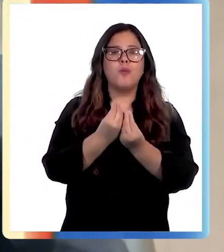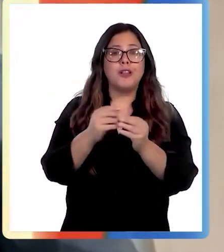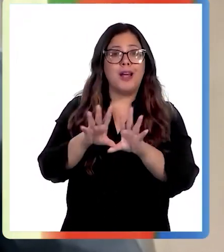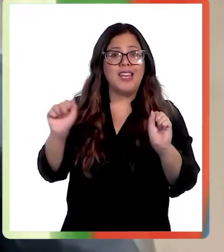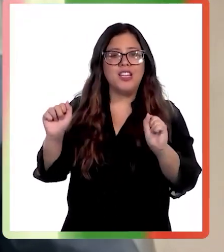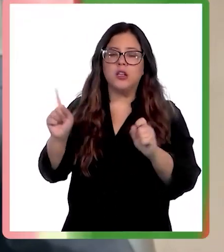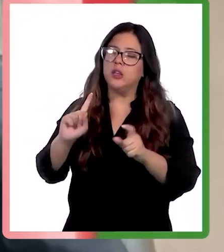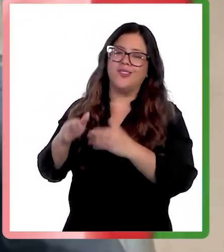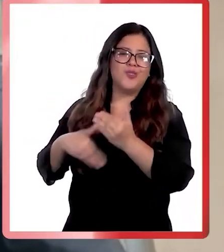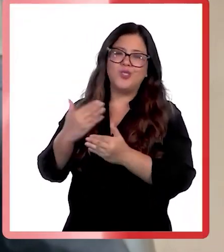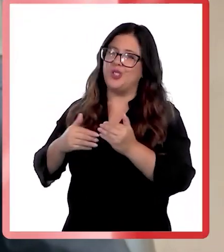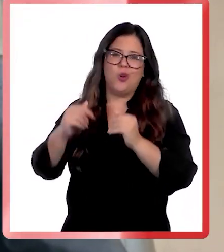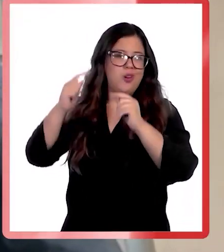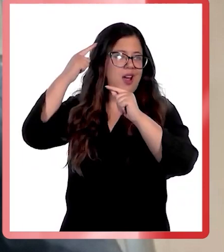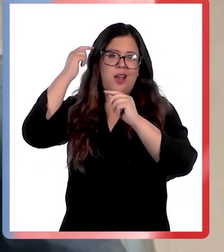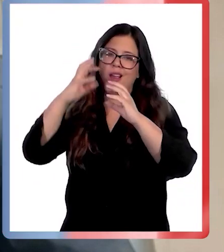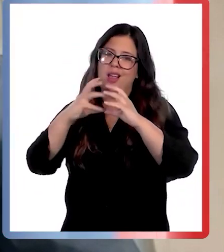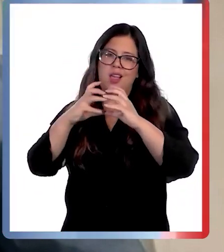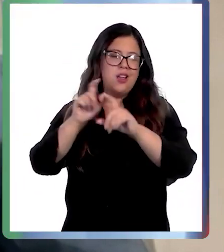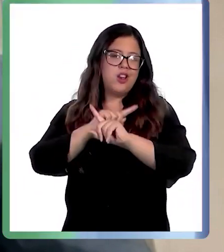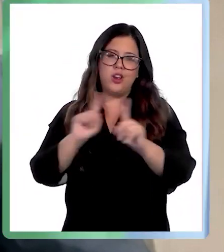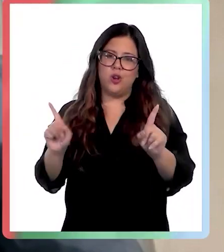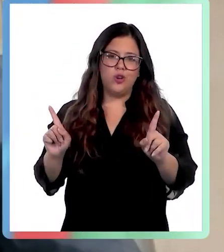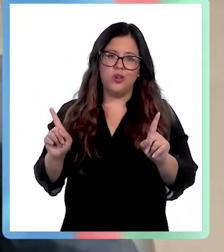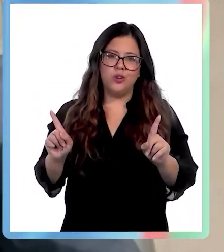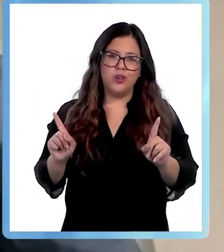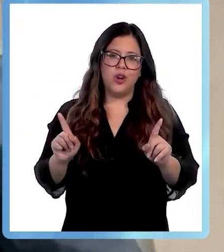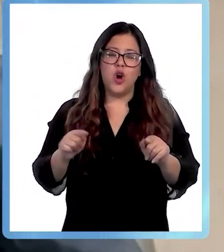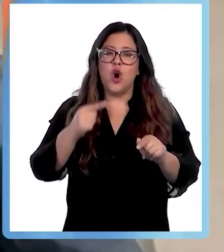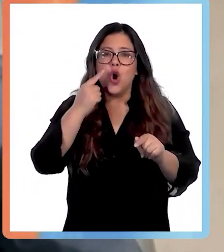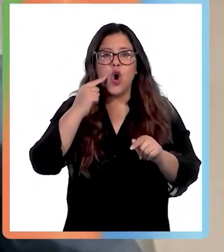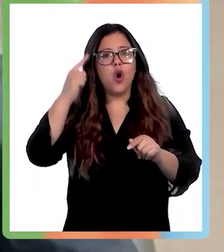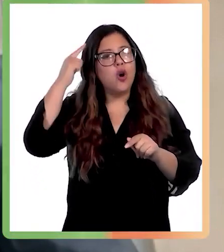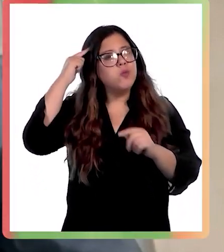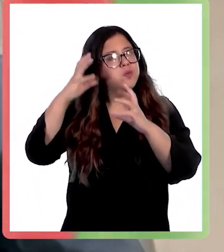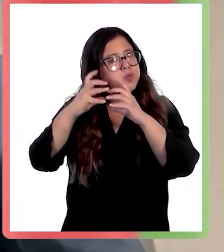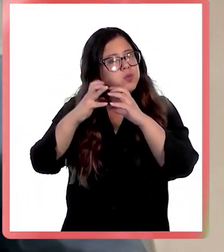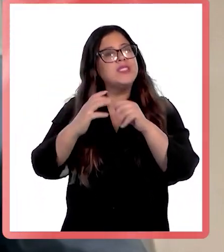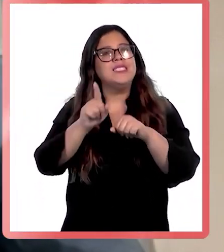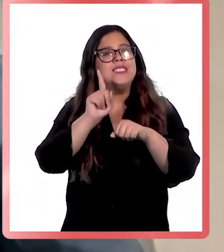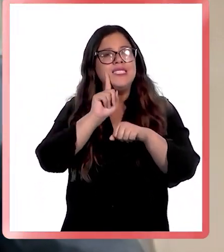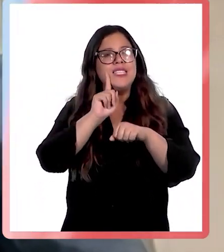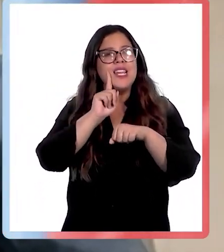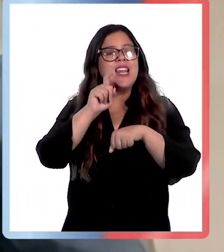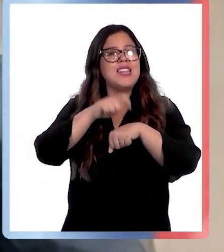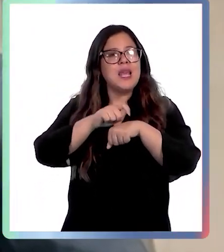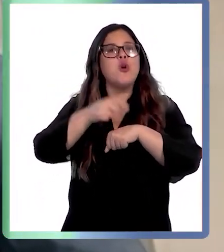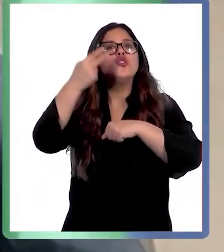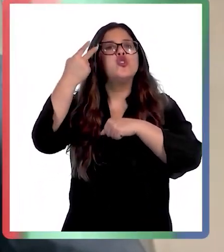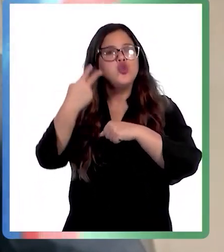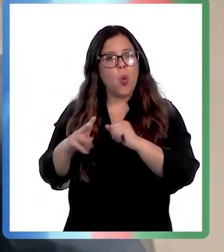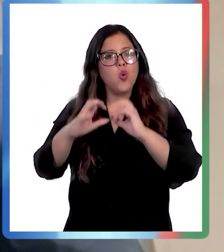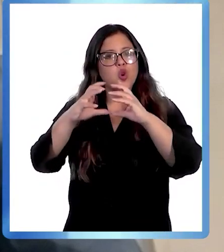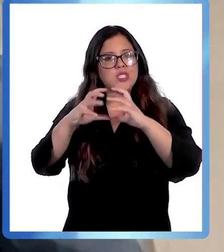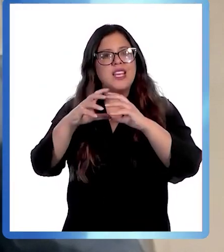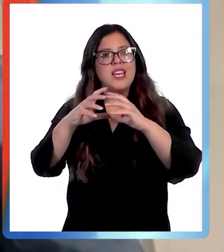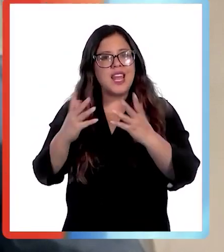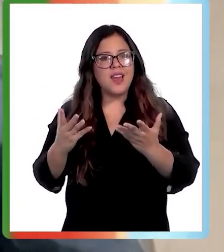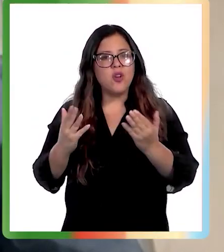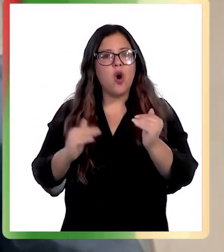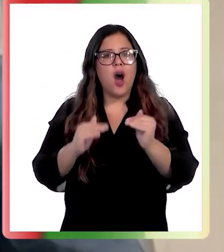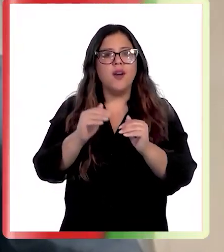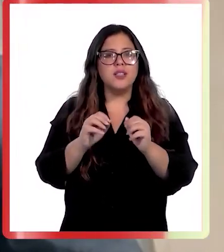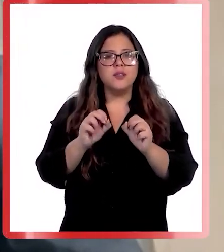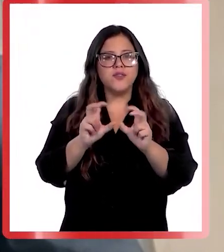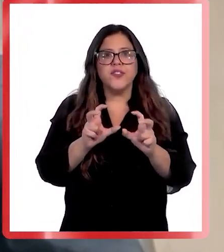No funciona así, desgraciadamente, el cerebro, sino que el cerebro funciona con su ritmo y tiene un ritmo donde está en un estado de